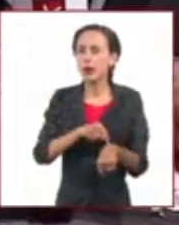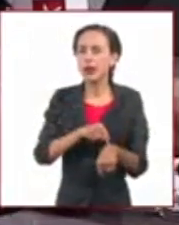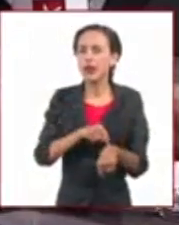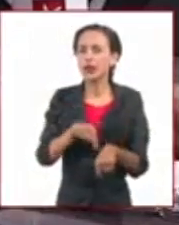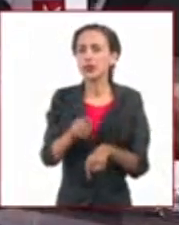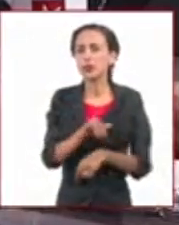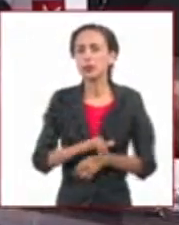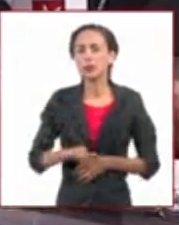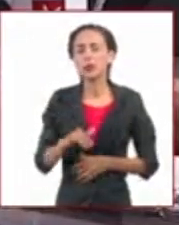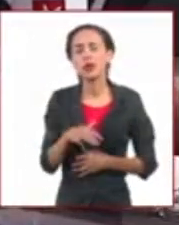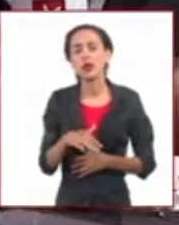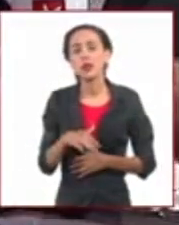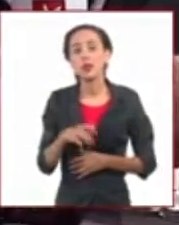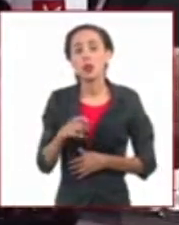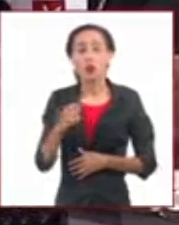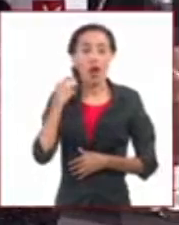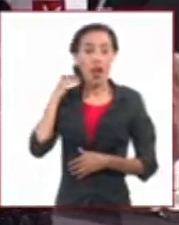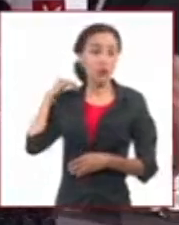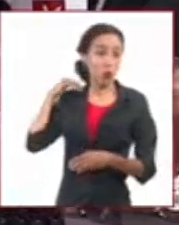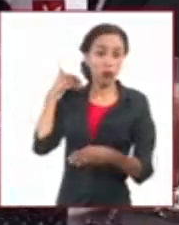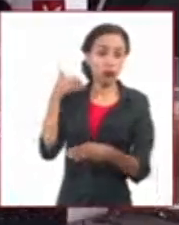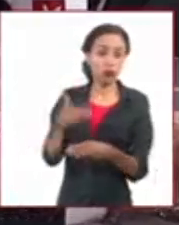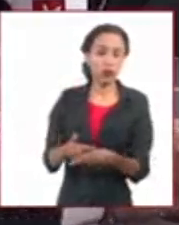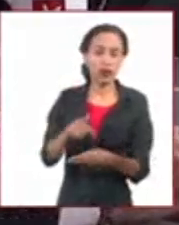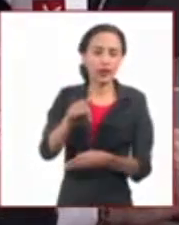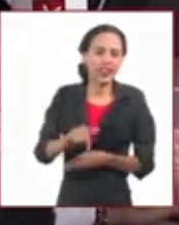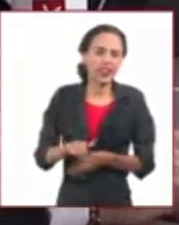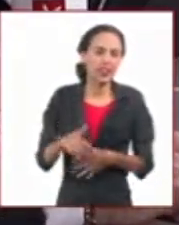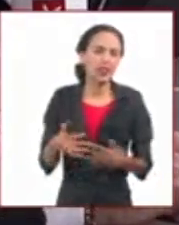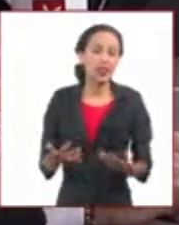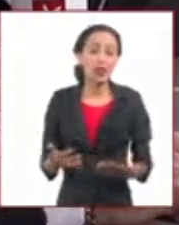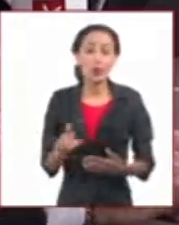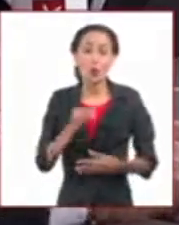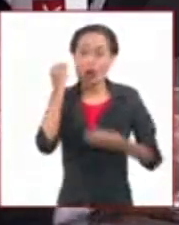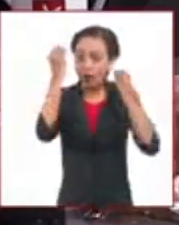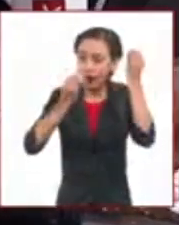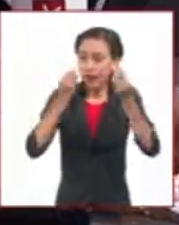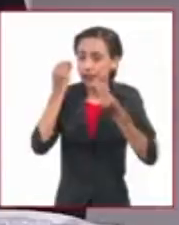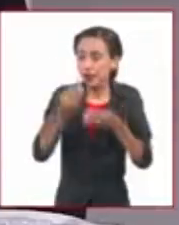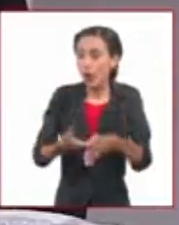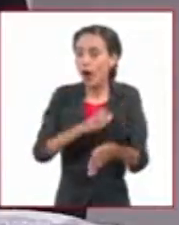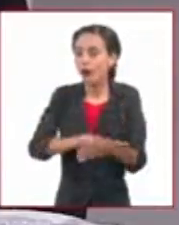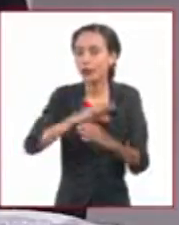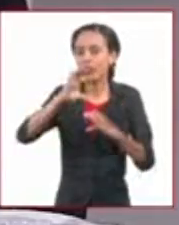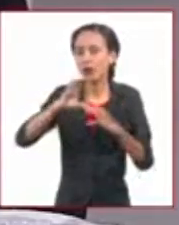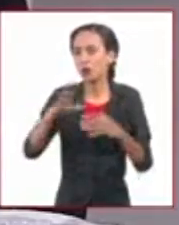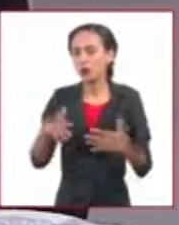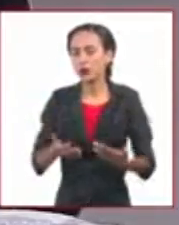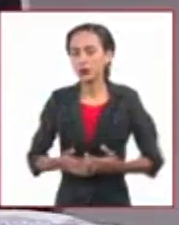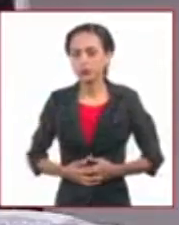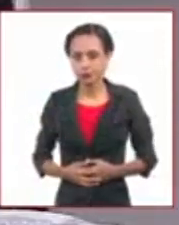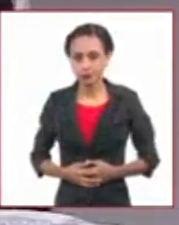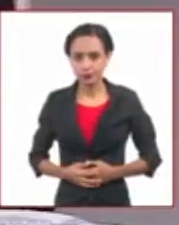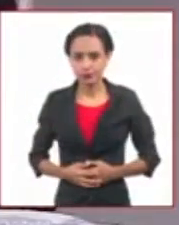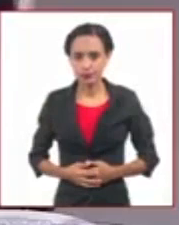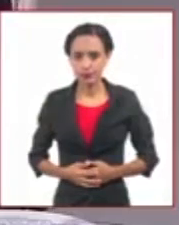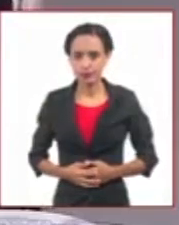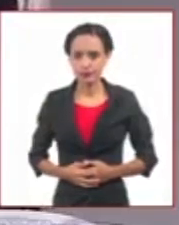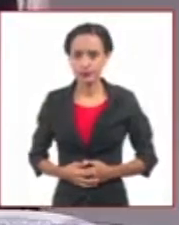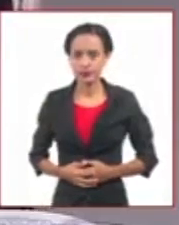hacia acá en lo que hemos estado también analizando previo a esta cumbre bueno